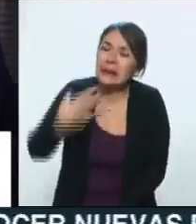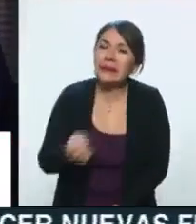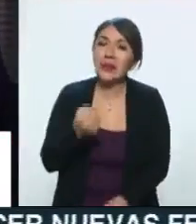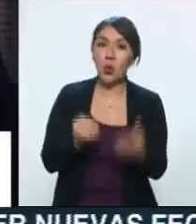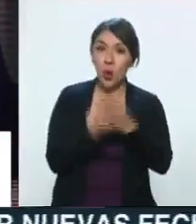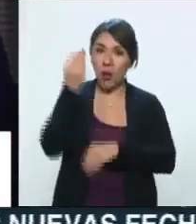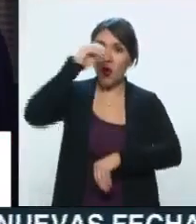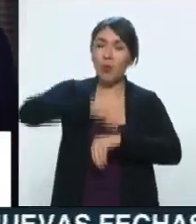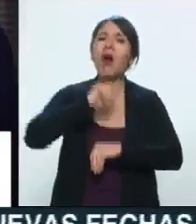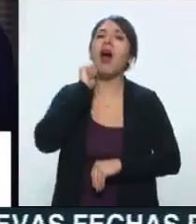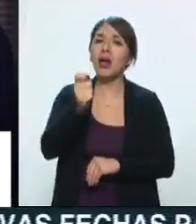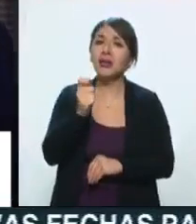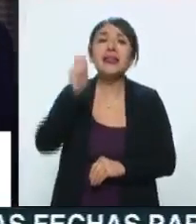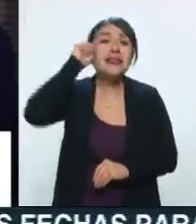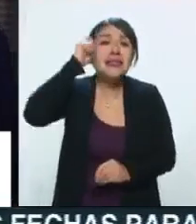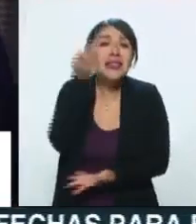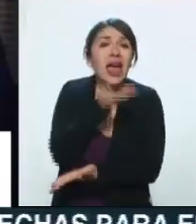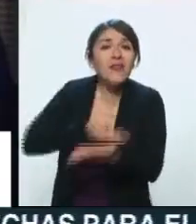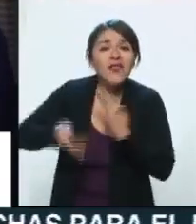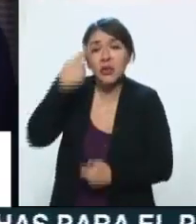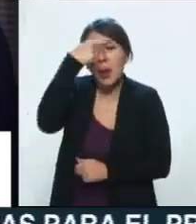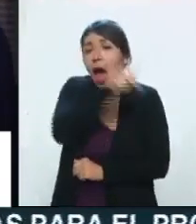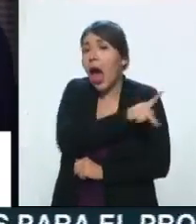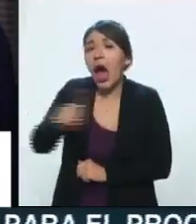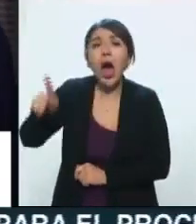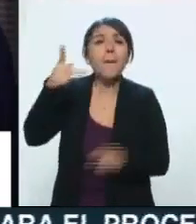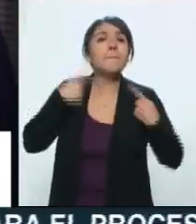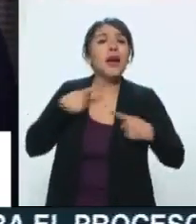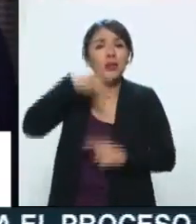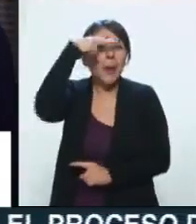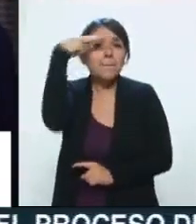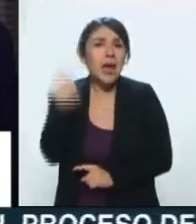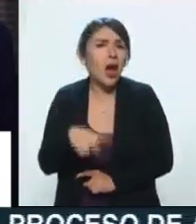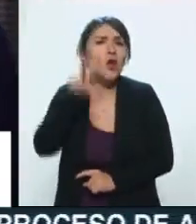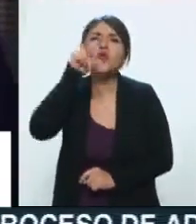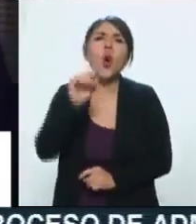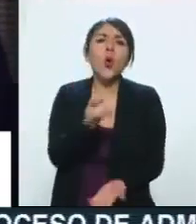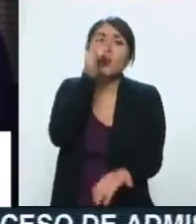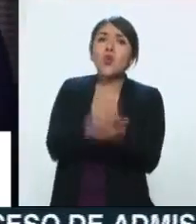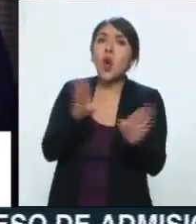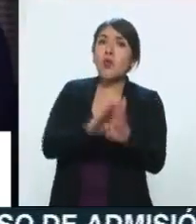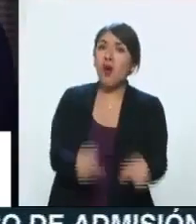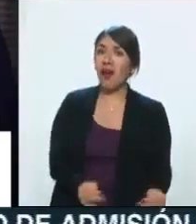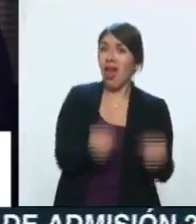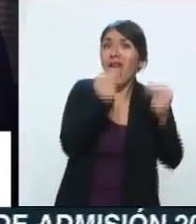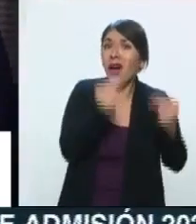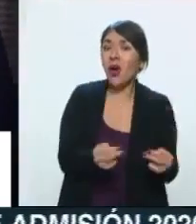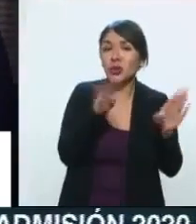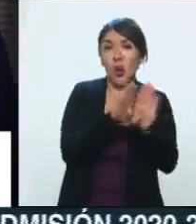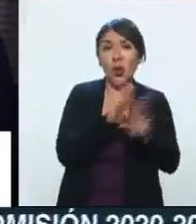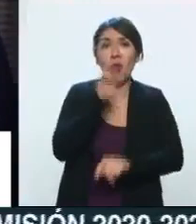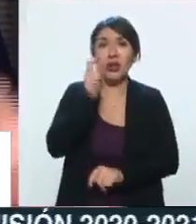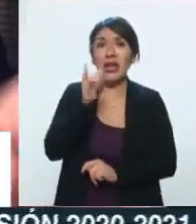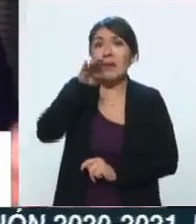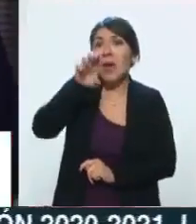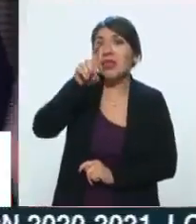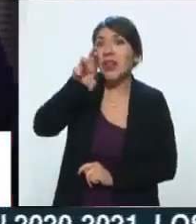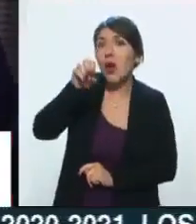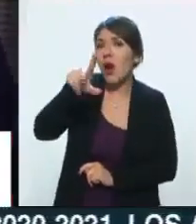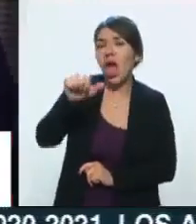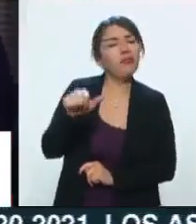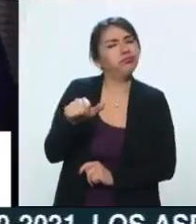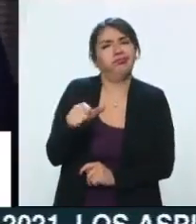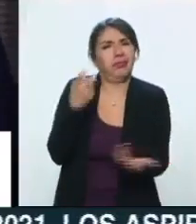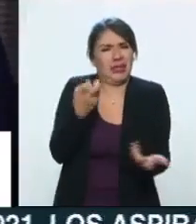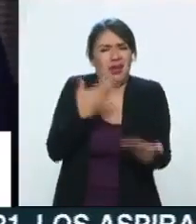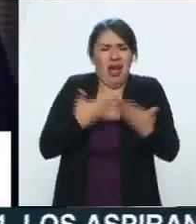gobierno, es que sea un servicio a todos los mexicanos, no que sea solamente un negocio como es en el caso de Iberdrola. Entonces, dices,